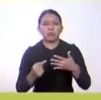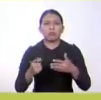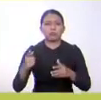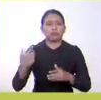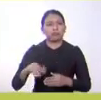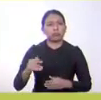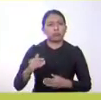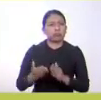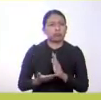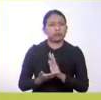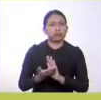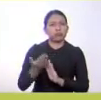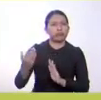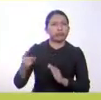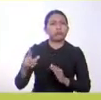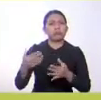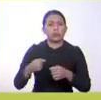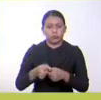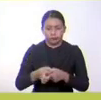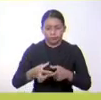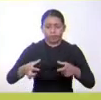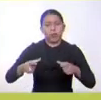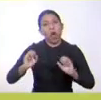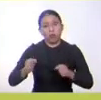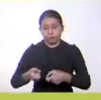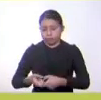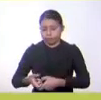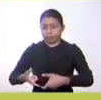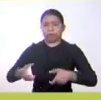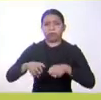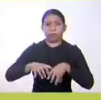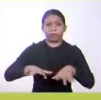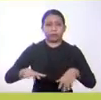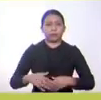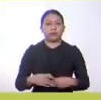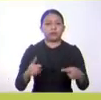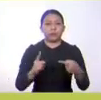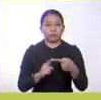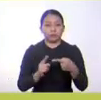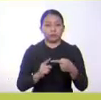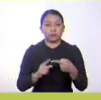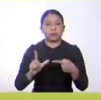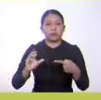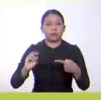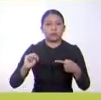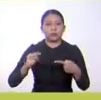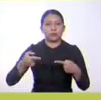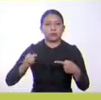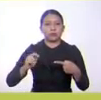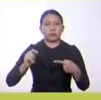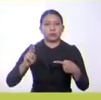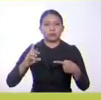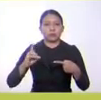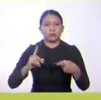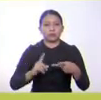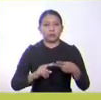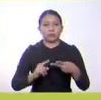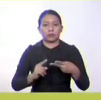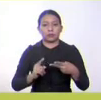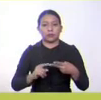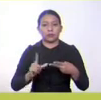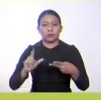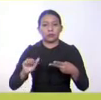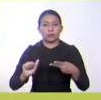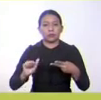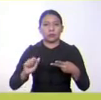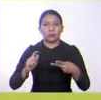meristemos primarios en los tallos y las raíces? A. Crecimiento longitud. B. Crecimiento